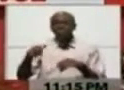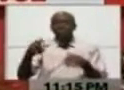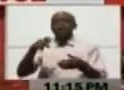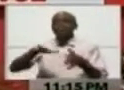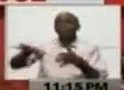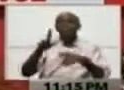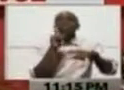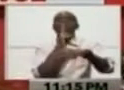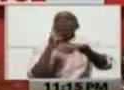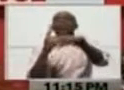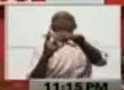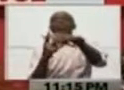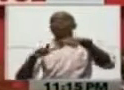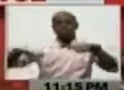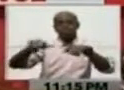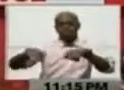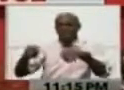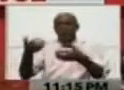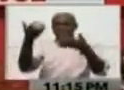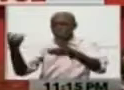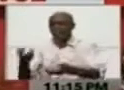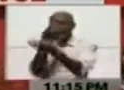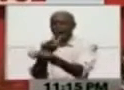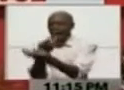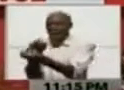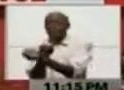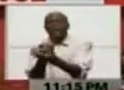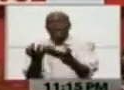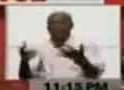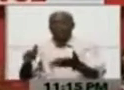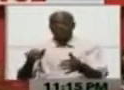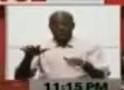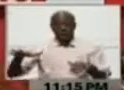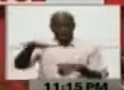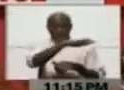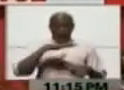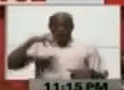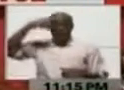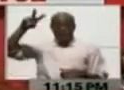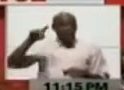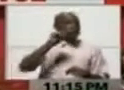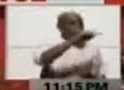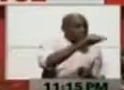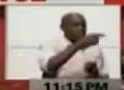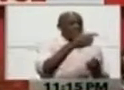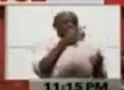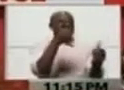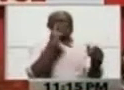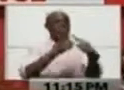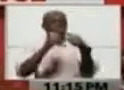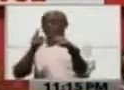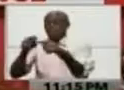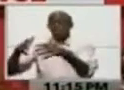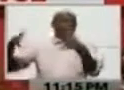Veracruz, México. Pudiera ser la fosa común más grande de las encontradas hasta ahora en el país. El fiscal general de esta región, Jorge Winkler, afirmó